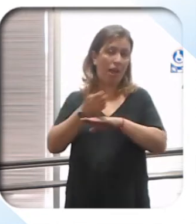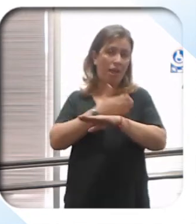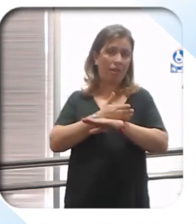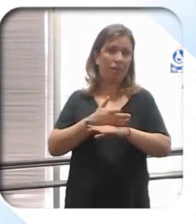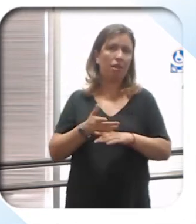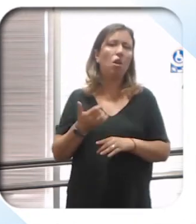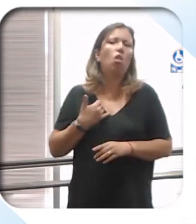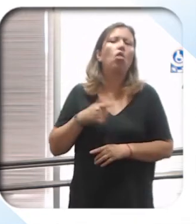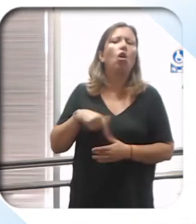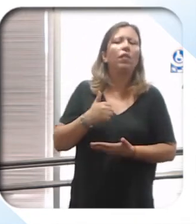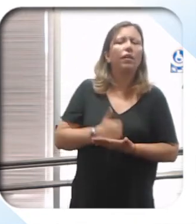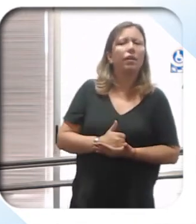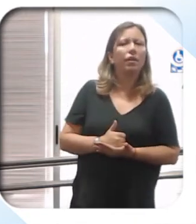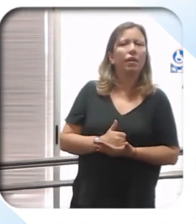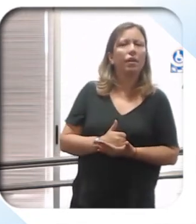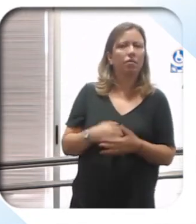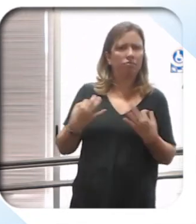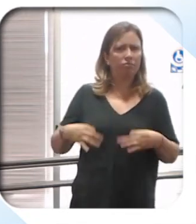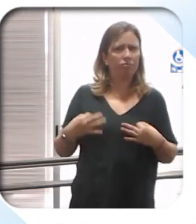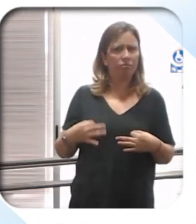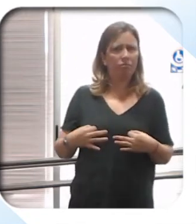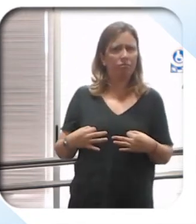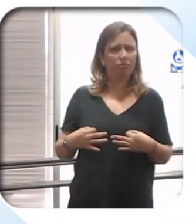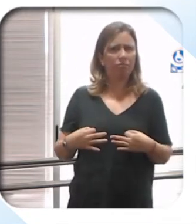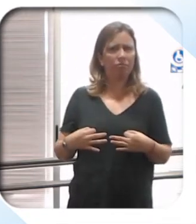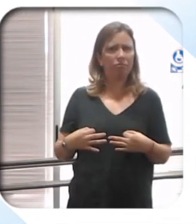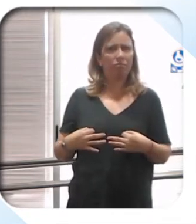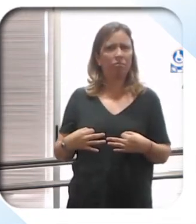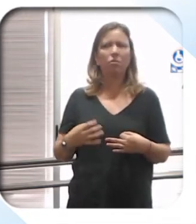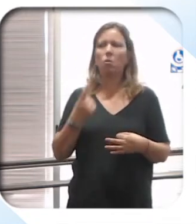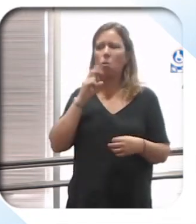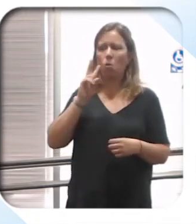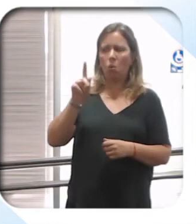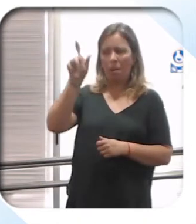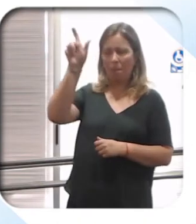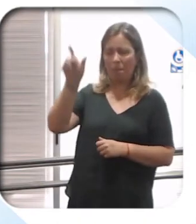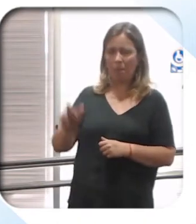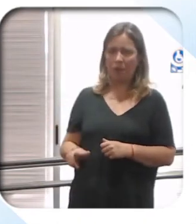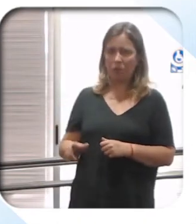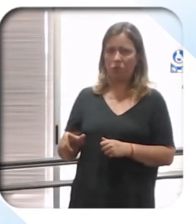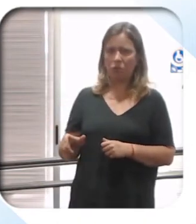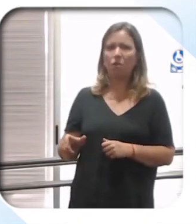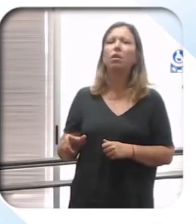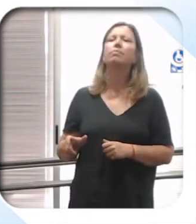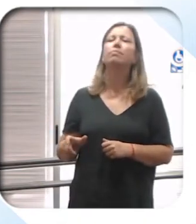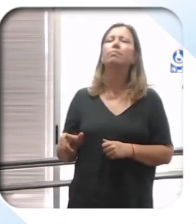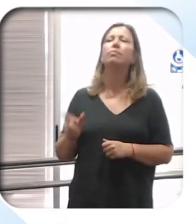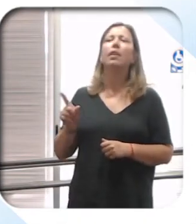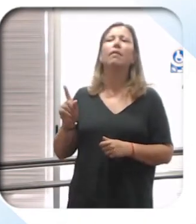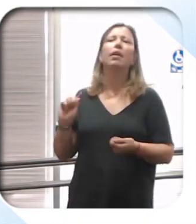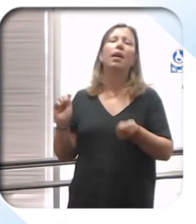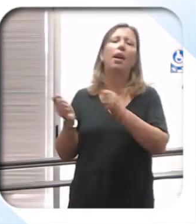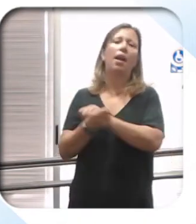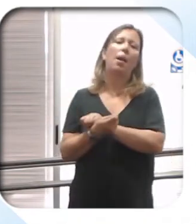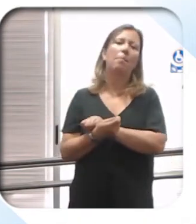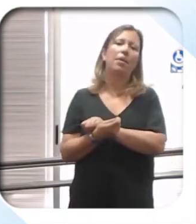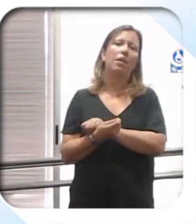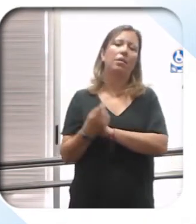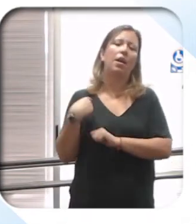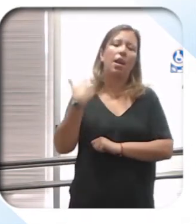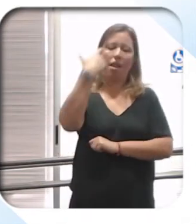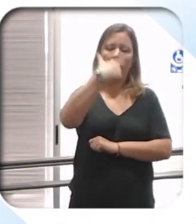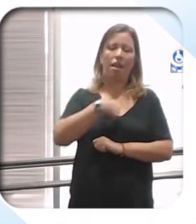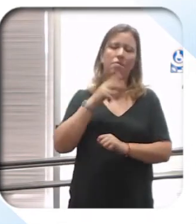anteriormente, dónde estoy parado realmente cuando veo a una persona y tratar de cambiar mi